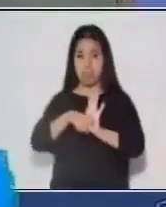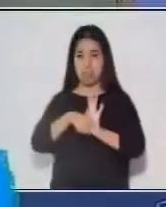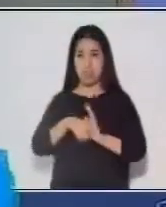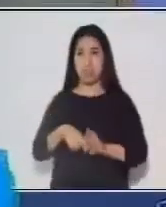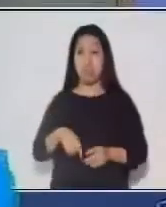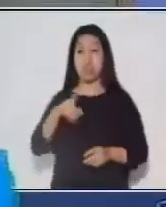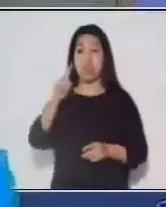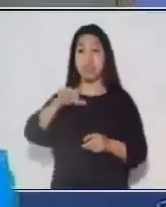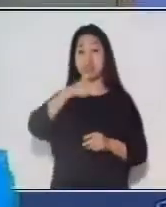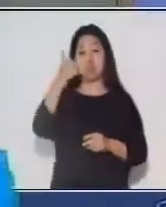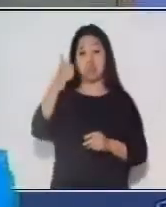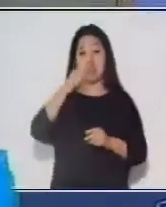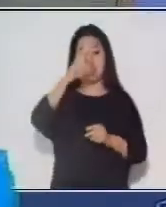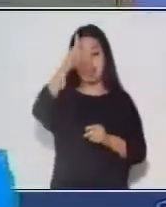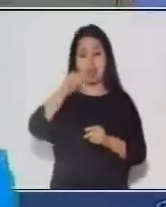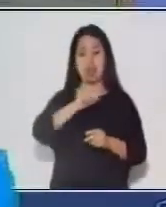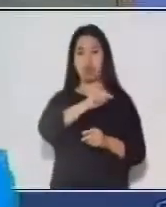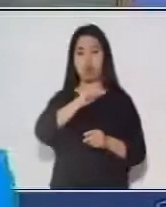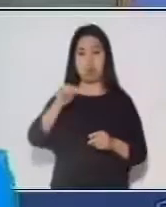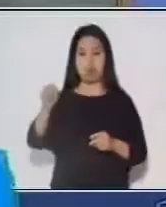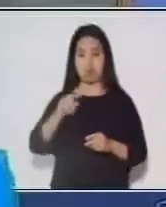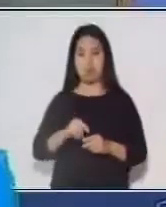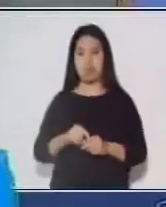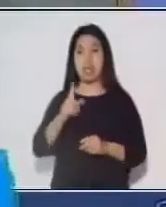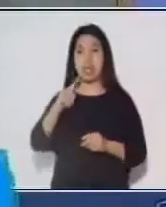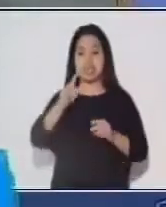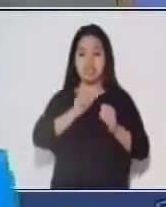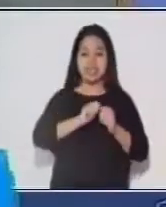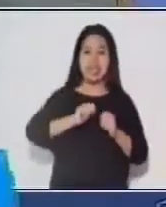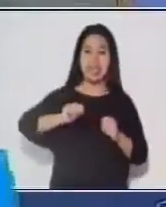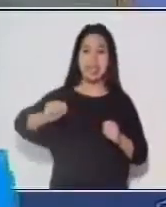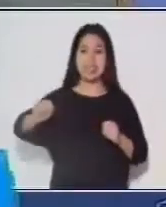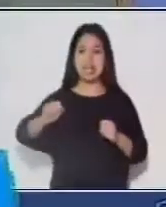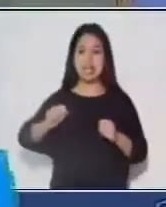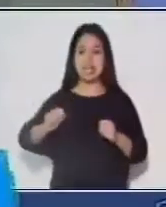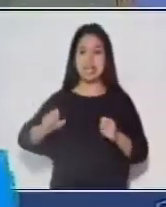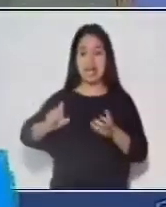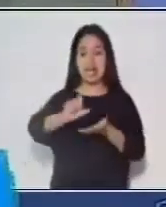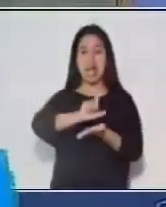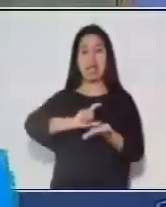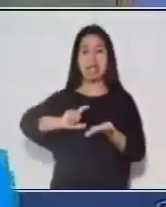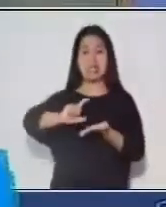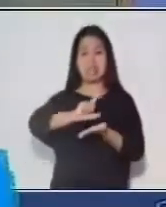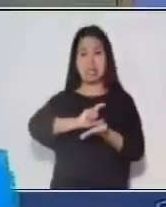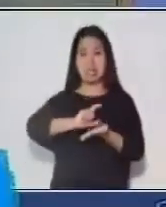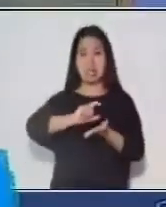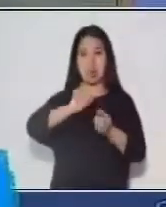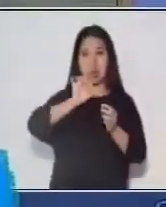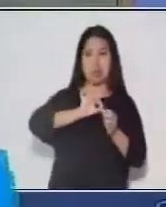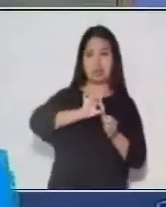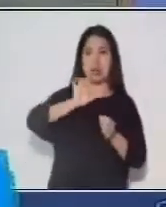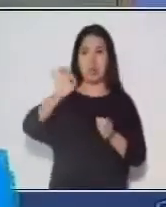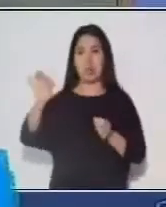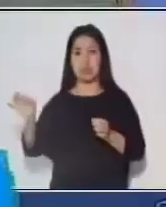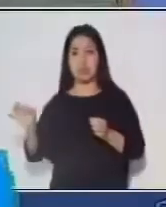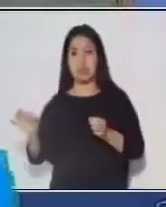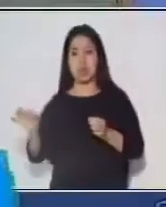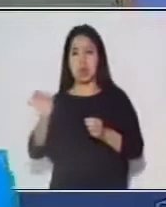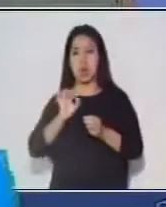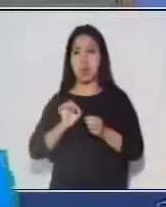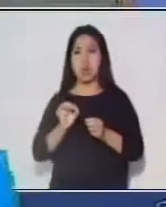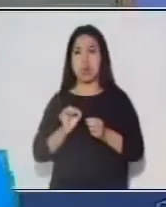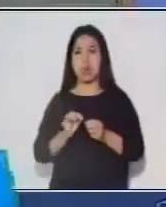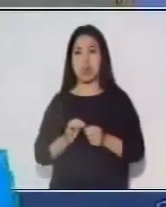este eje mayor. Y esa distancia del centro hasta donde esté ubicado el foco, lo